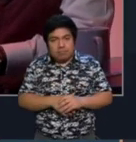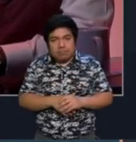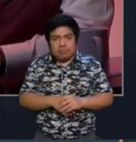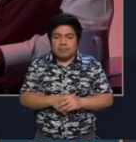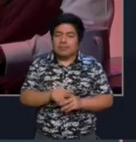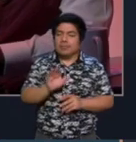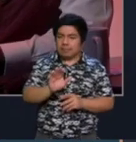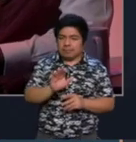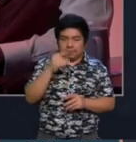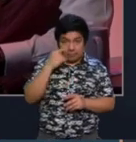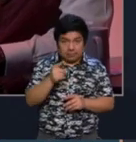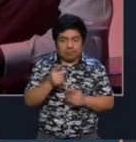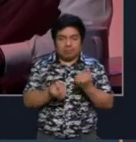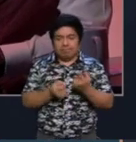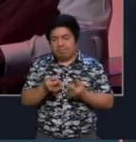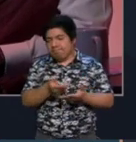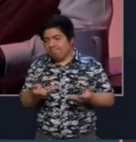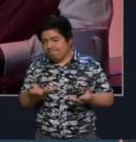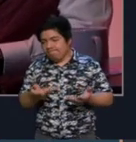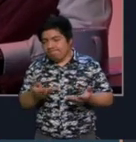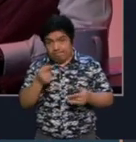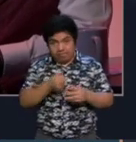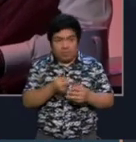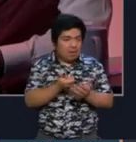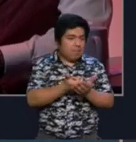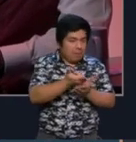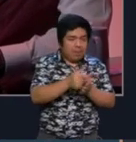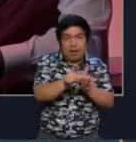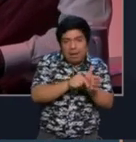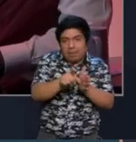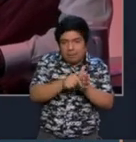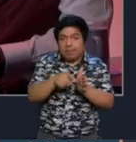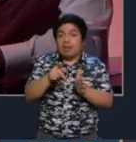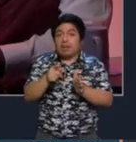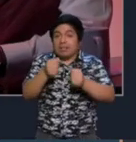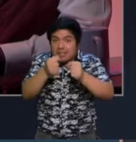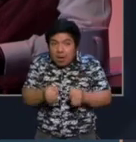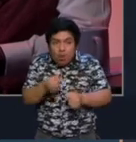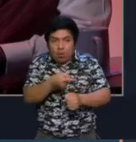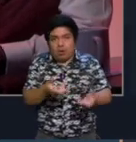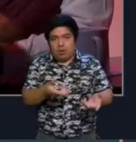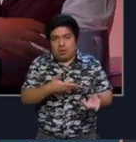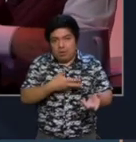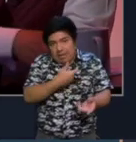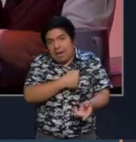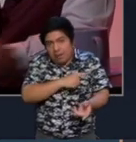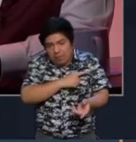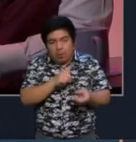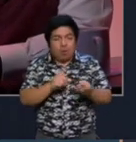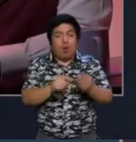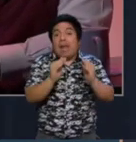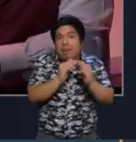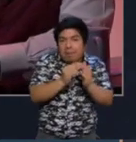Policía. además de dar mejores salarios, tiene que haber seguridad social para los policías, De tiene que acuerdo. haber subsidio a vivienda,